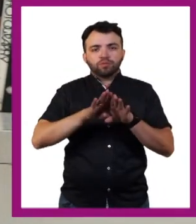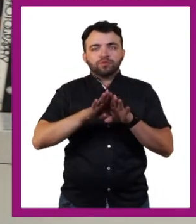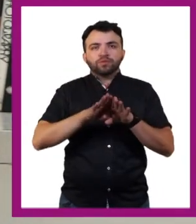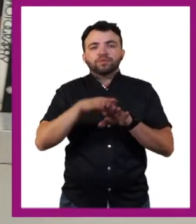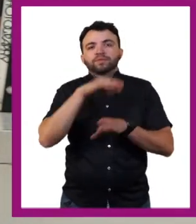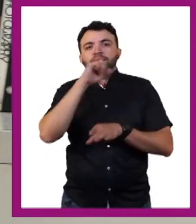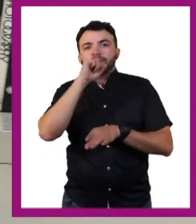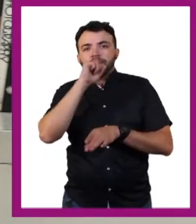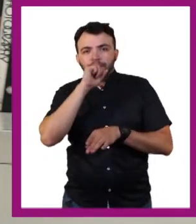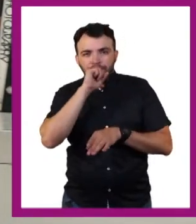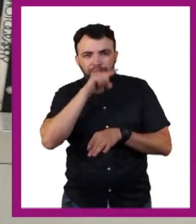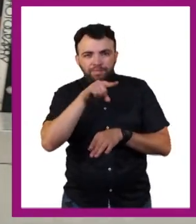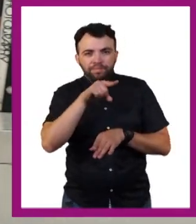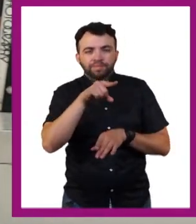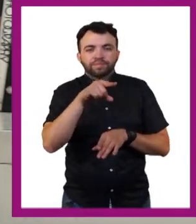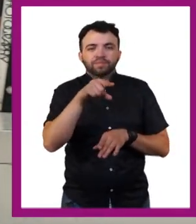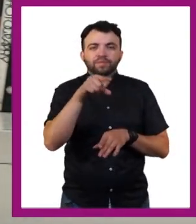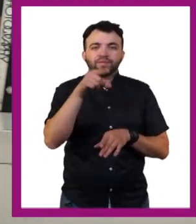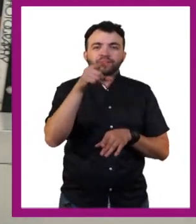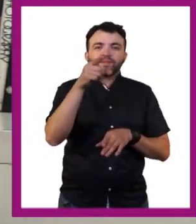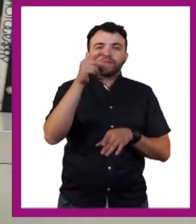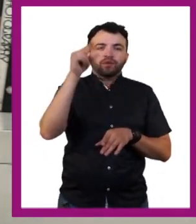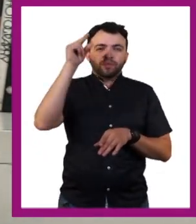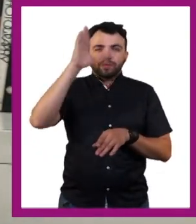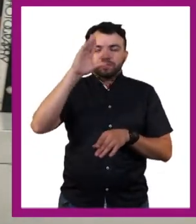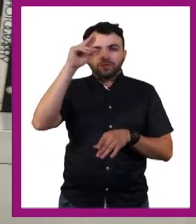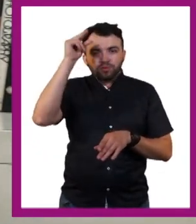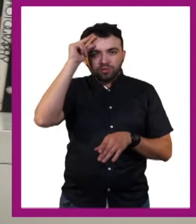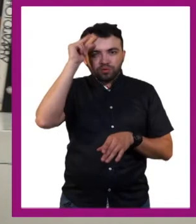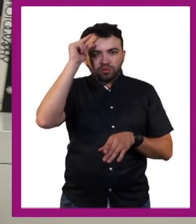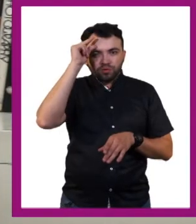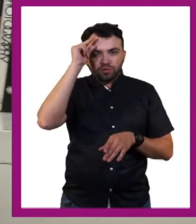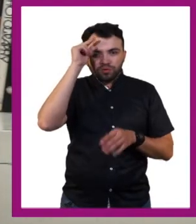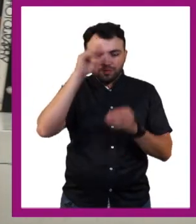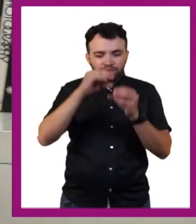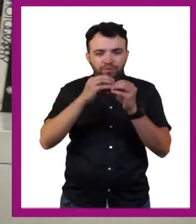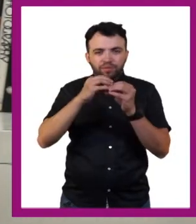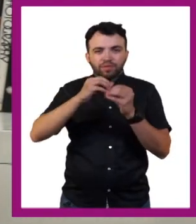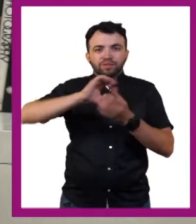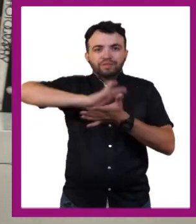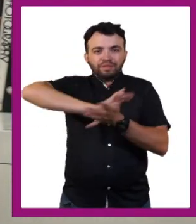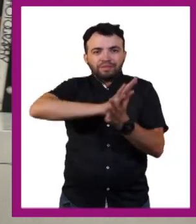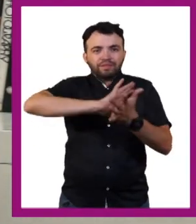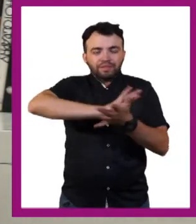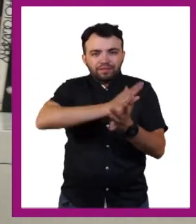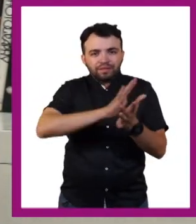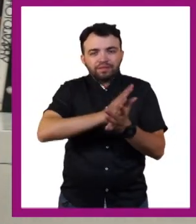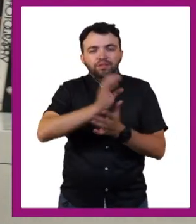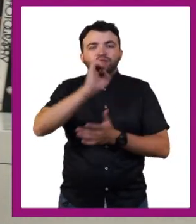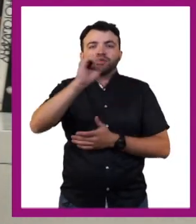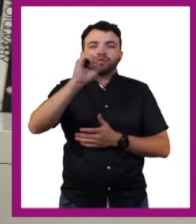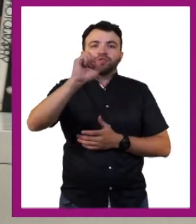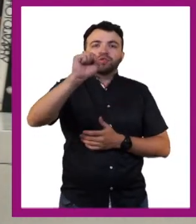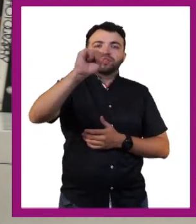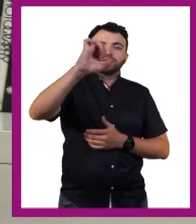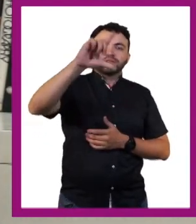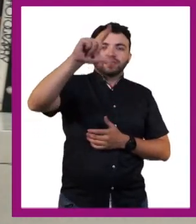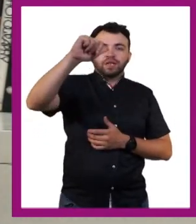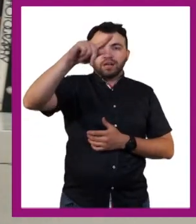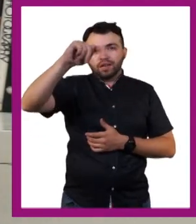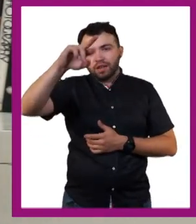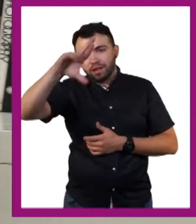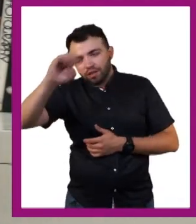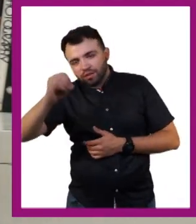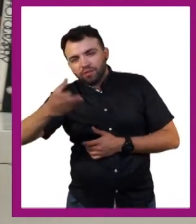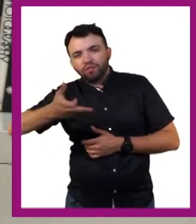zarzamoras y con ese juguito que suelta la zarzamora también puedes emulsionar. Lo puedes hacer con cilantro, con